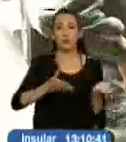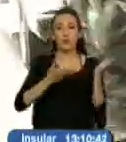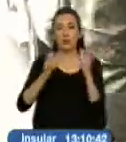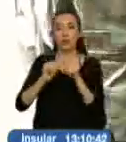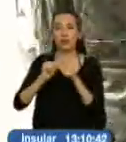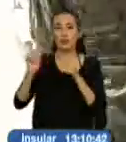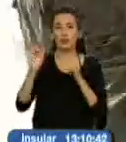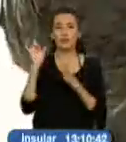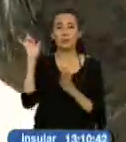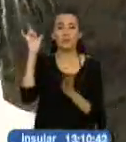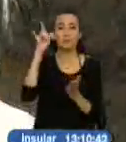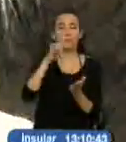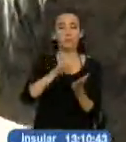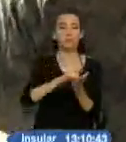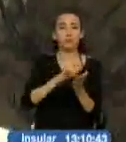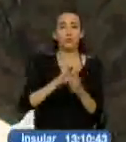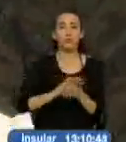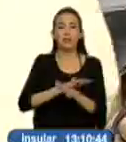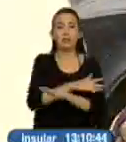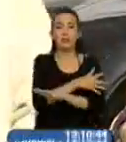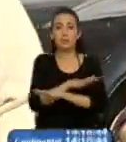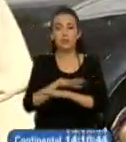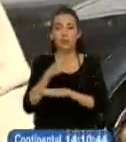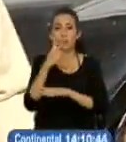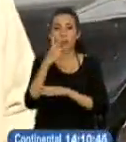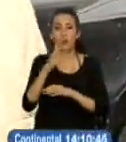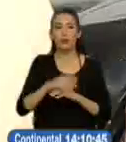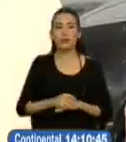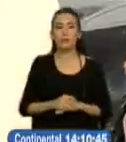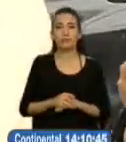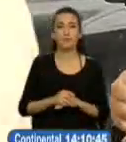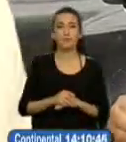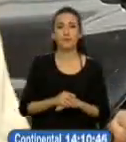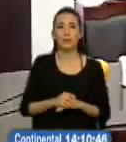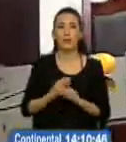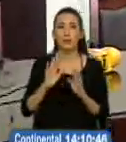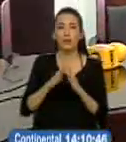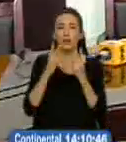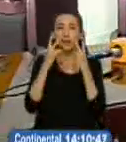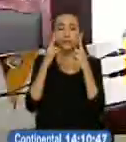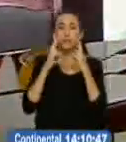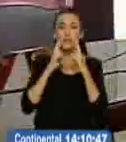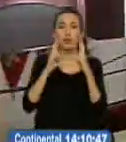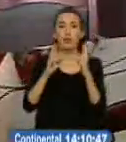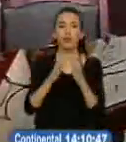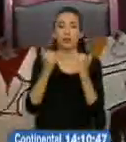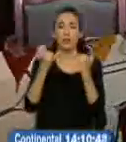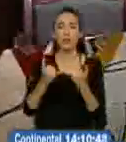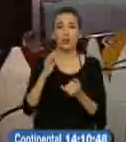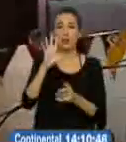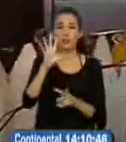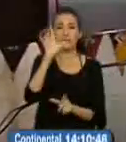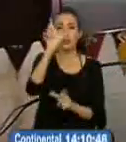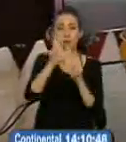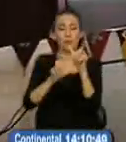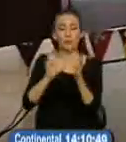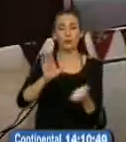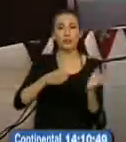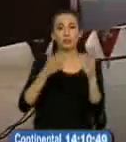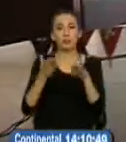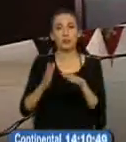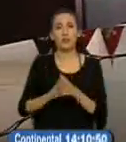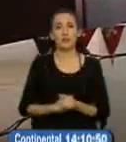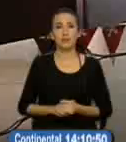vía aérea hasta Zamora, donde fue oriundo. El resultado de este trágico hecho deja hasta el momento 5 personas fallecidas.